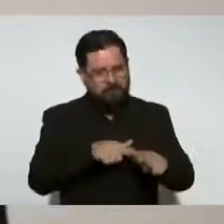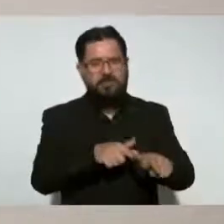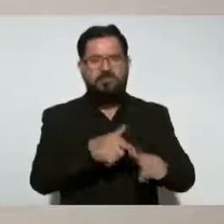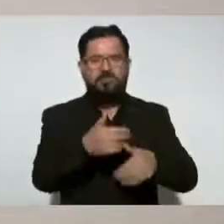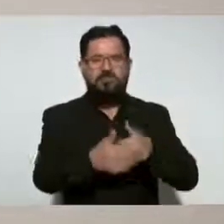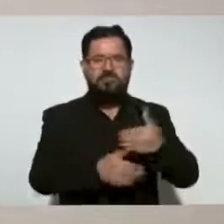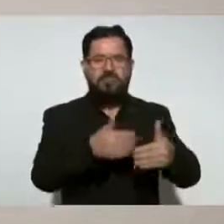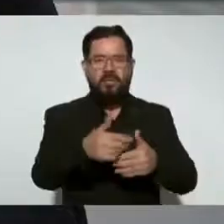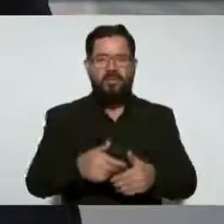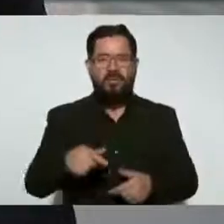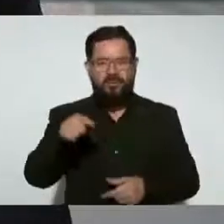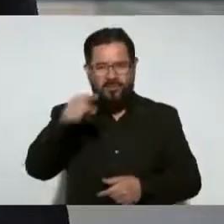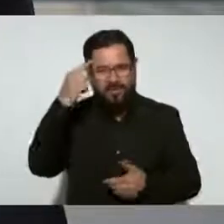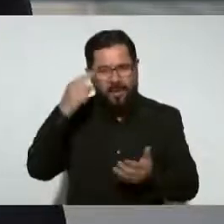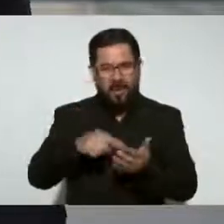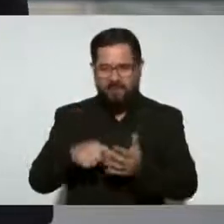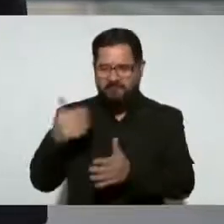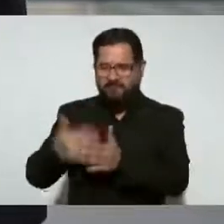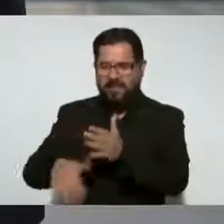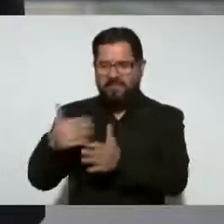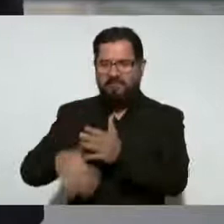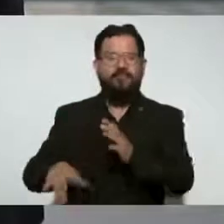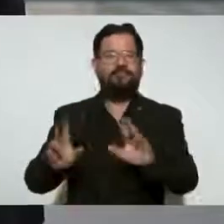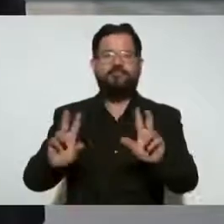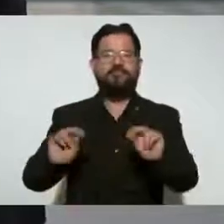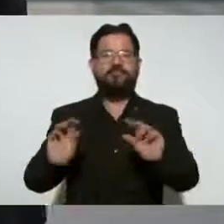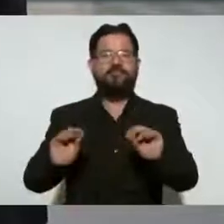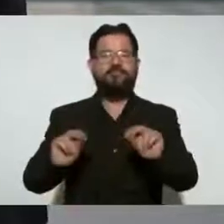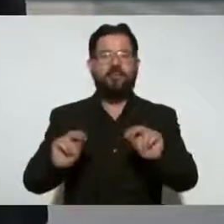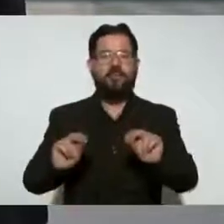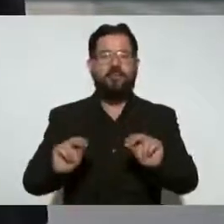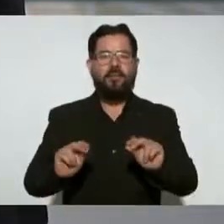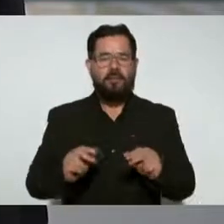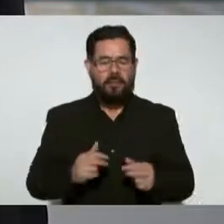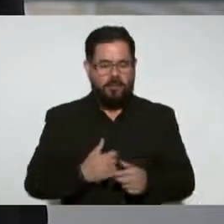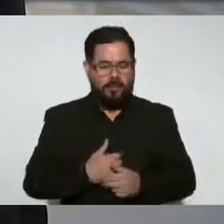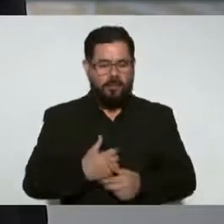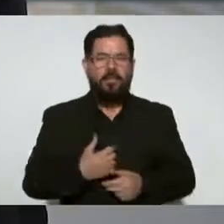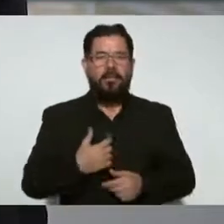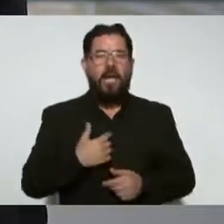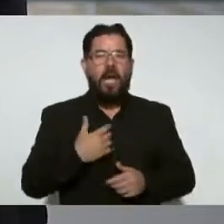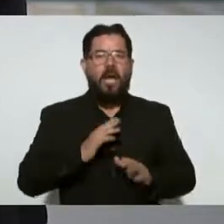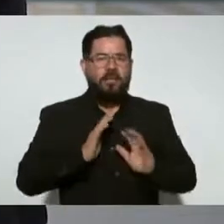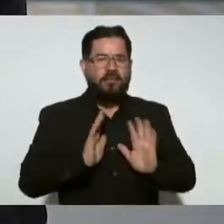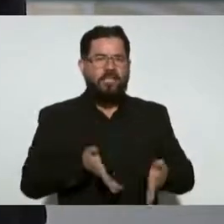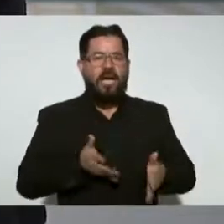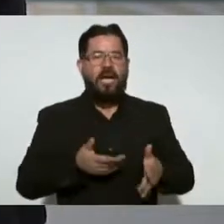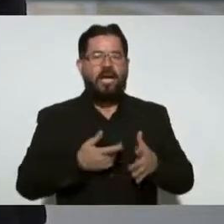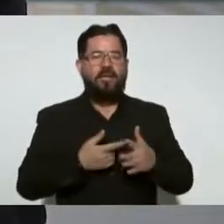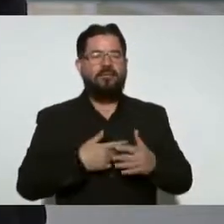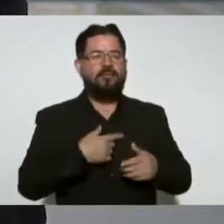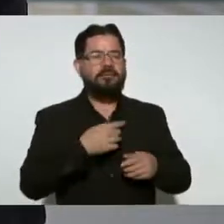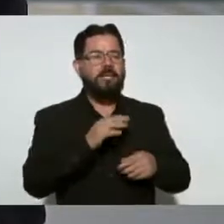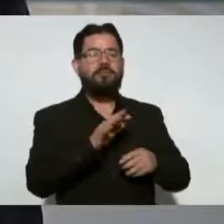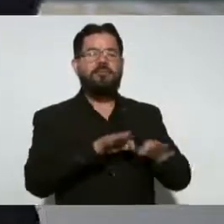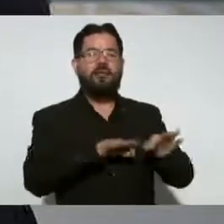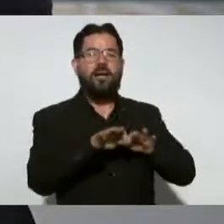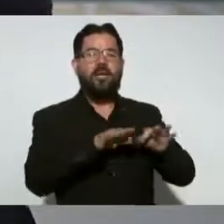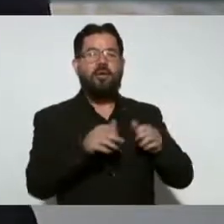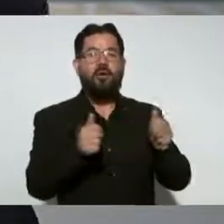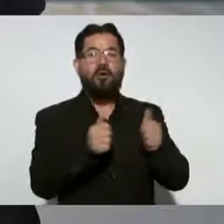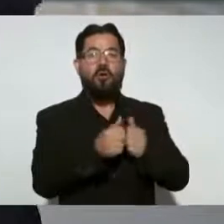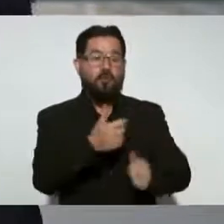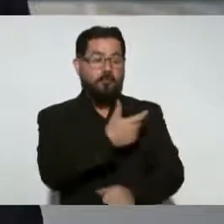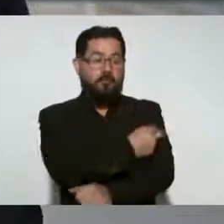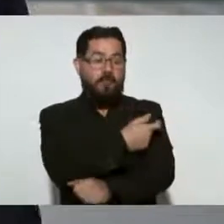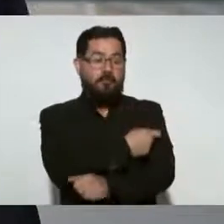la vacuna. Ya estamos por terminar de vacunar a médicos, a enfermeras, a